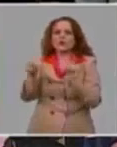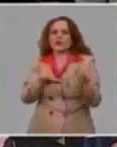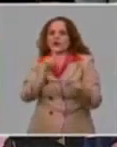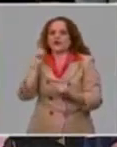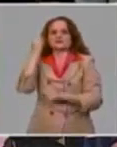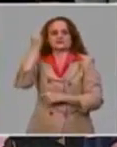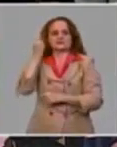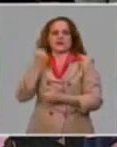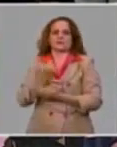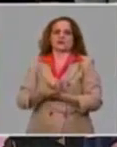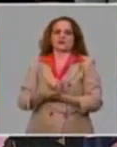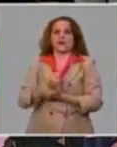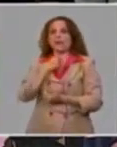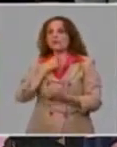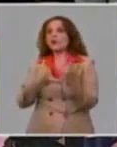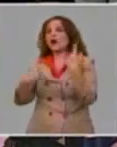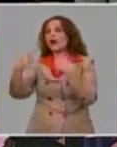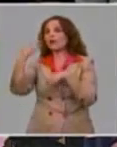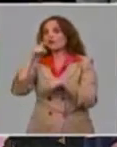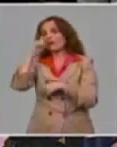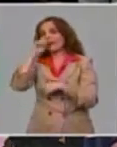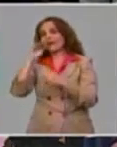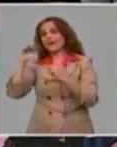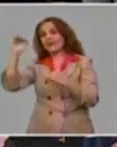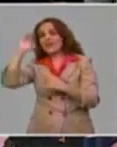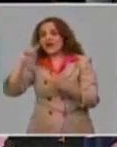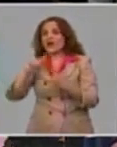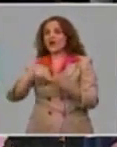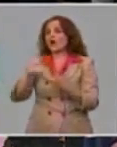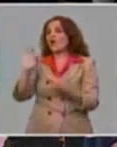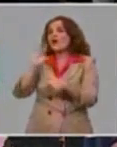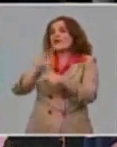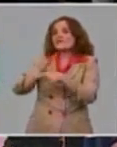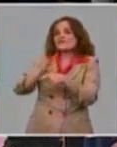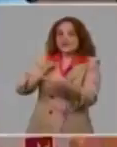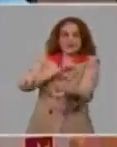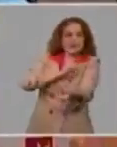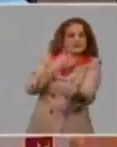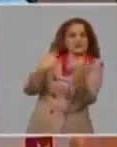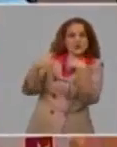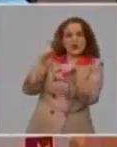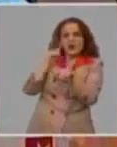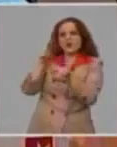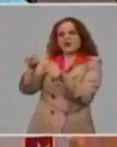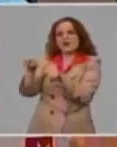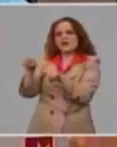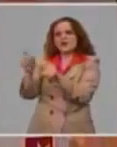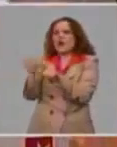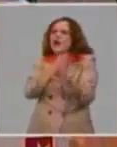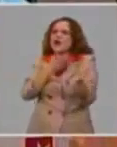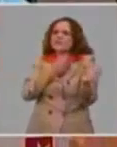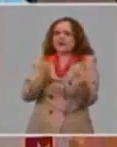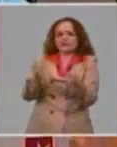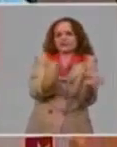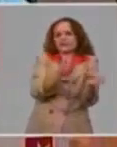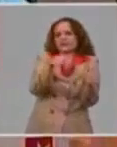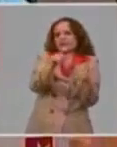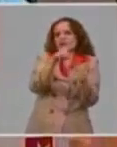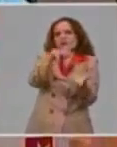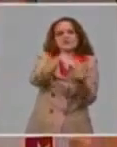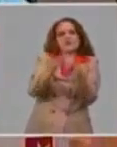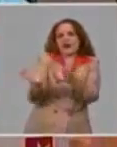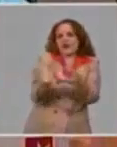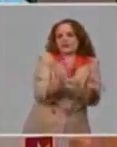algún riesgo por la edad o por el porque tuviera algún padecimiento, con ellos tomamos medidas adicionales y los pusimos, inclusive